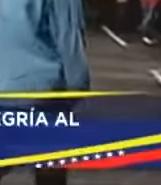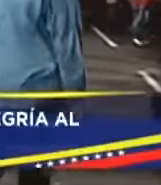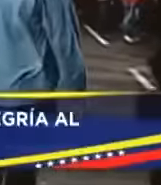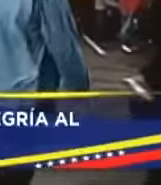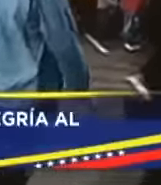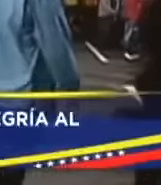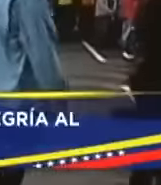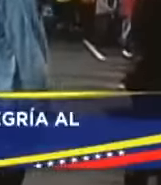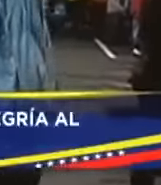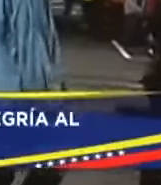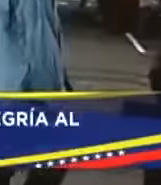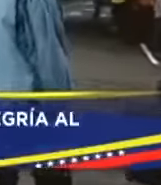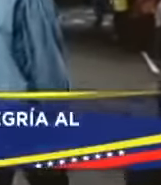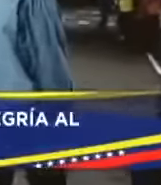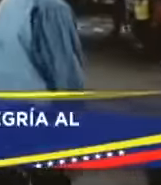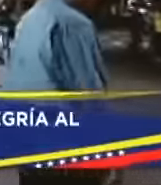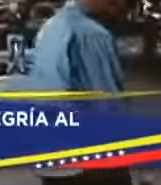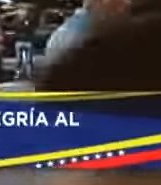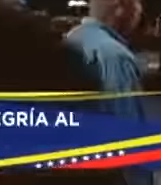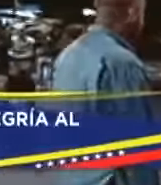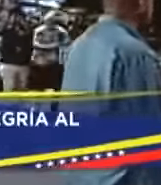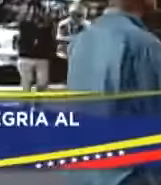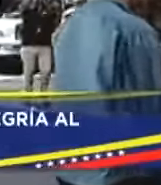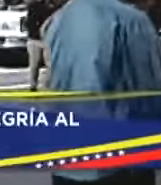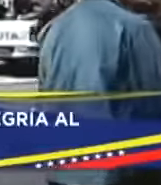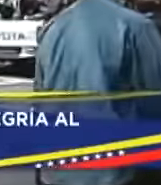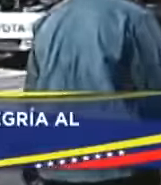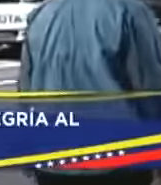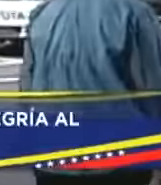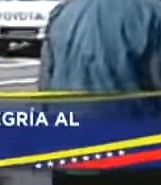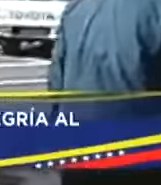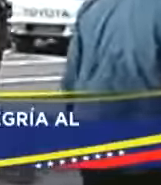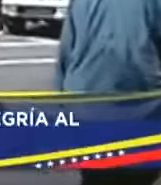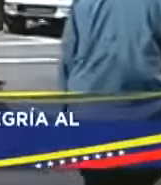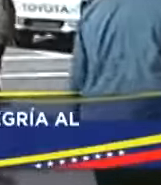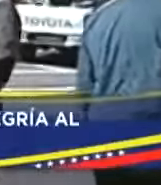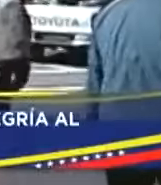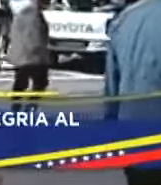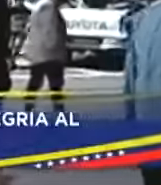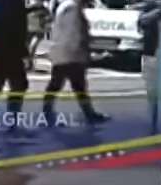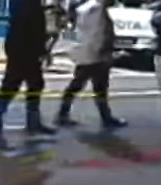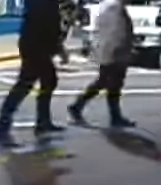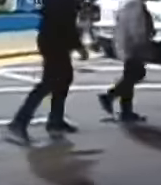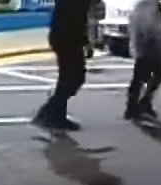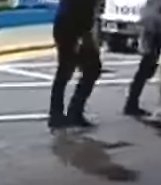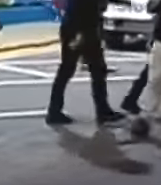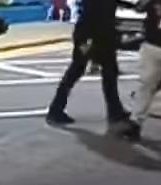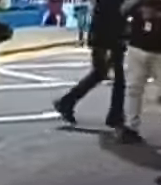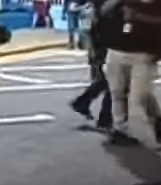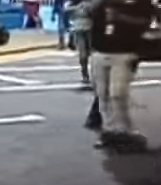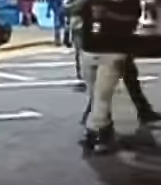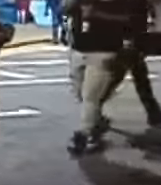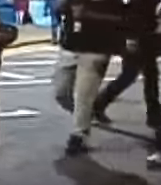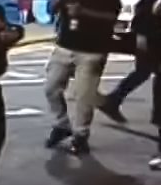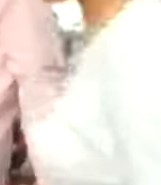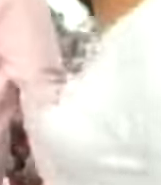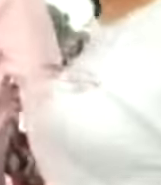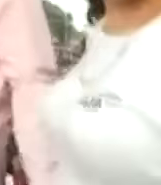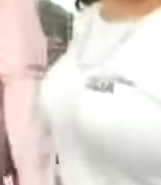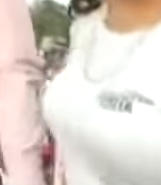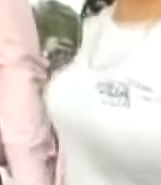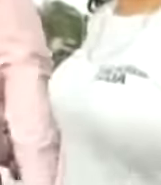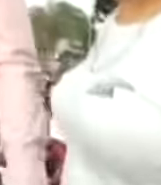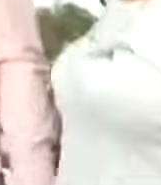Bien, allí tenían entonces la intervención del presidente de la República, Nicolás Maduro Moros, en esta nueva inauguración de la Universidad